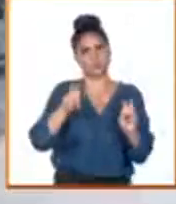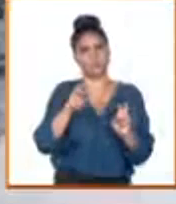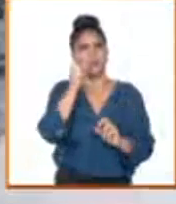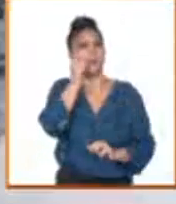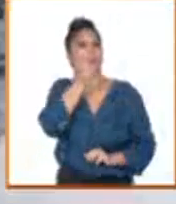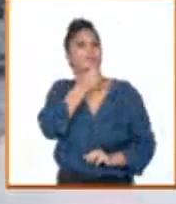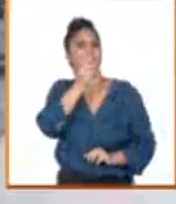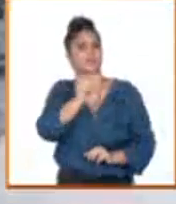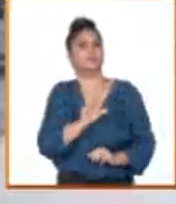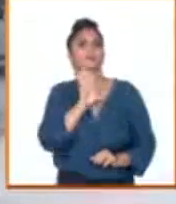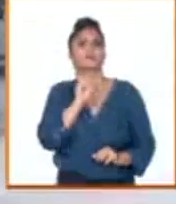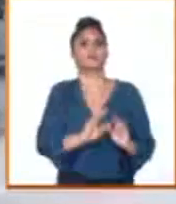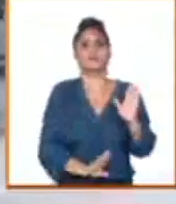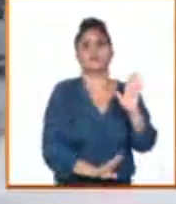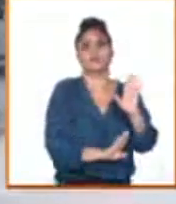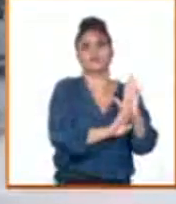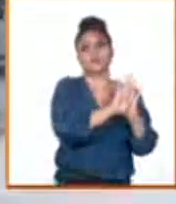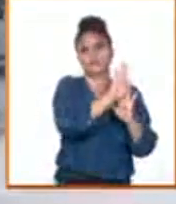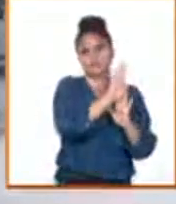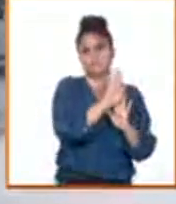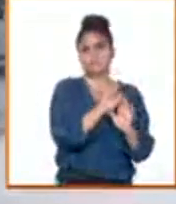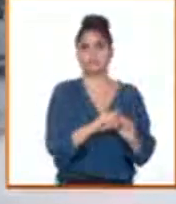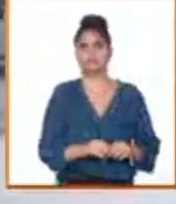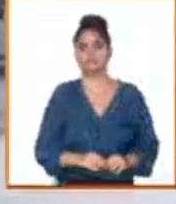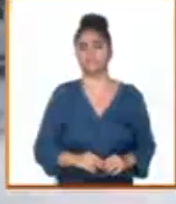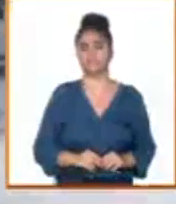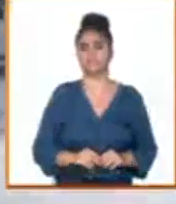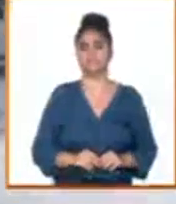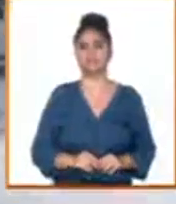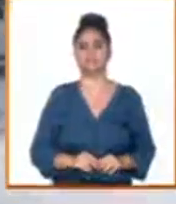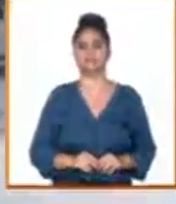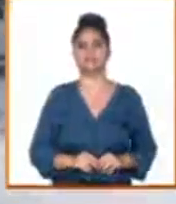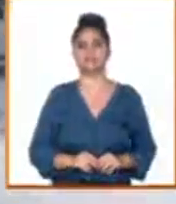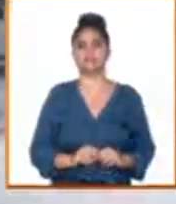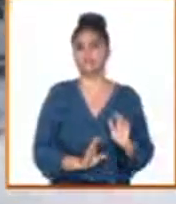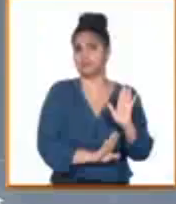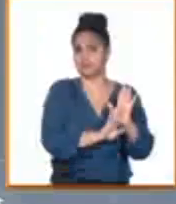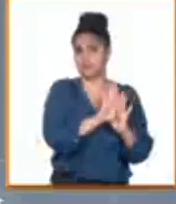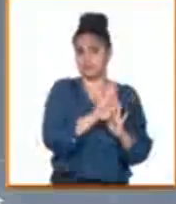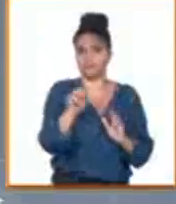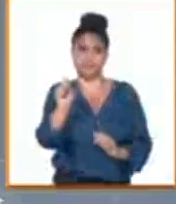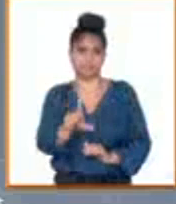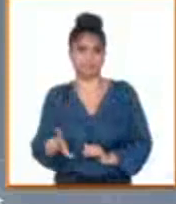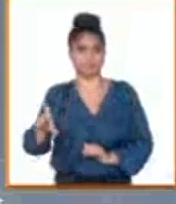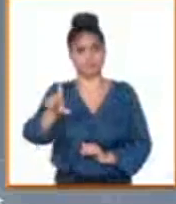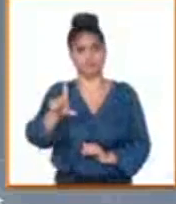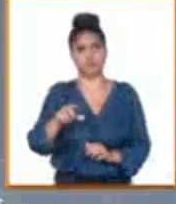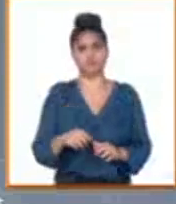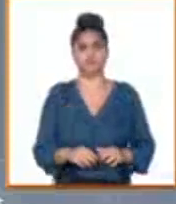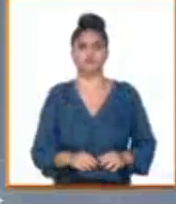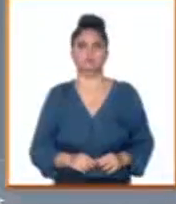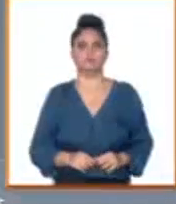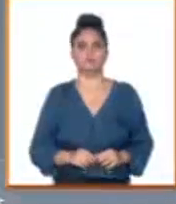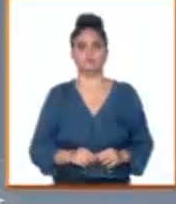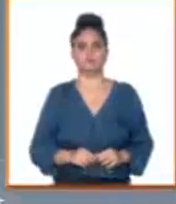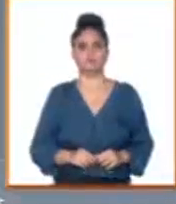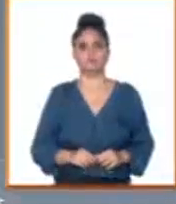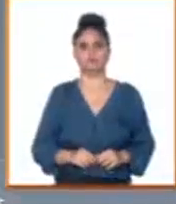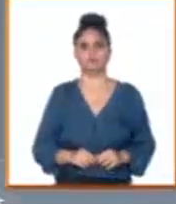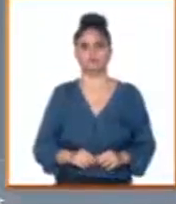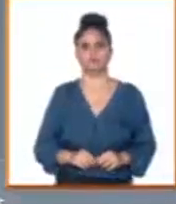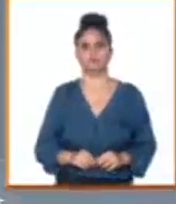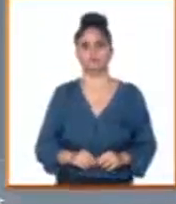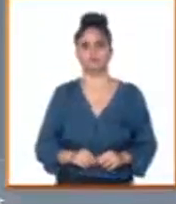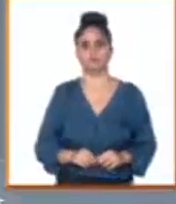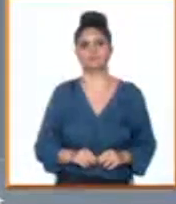desarrollo de esa investigación. Exacto. Le da valor a esa investigación. Yo creo que nosotros tenemos que sentirnos felices y ante todo incentivados y comprometidos